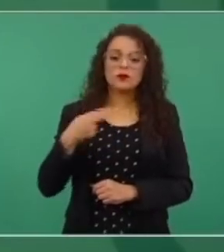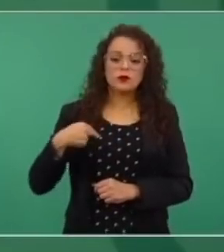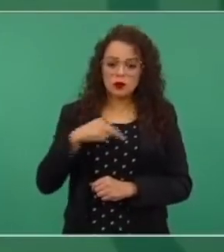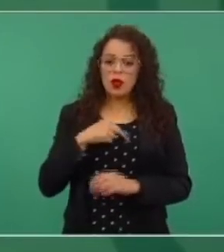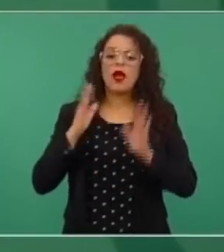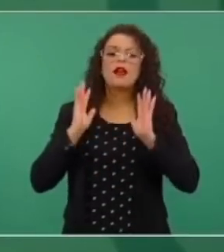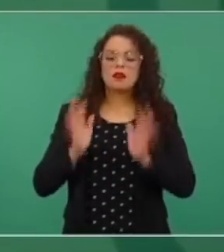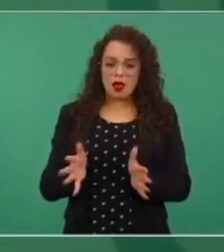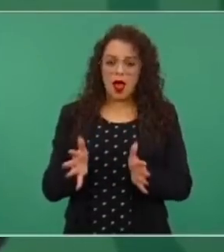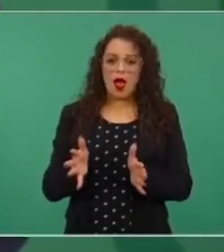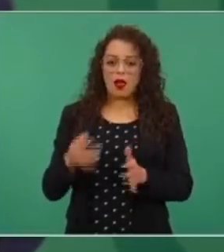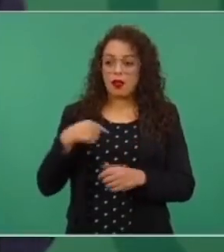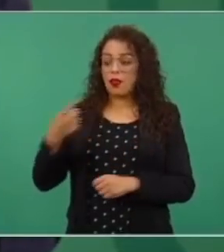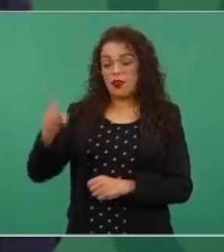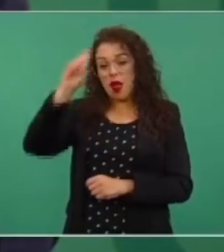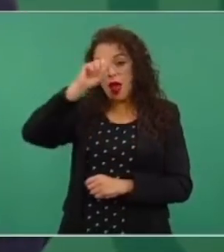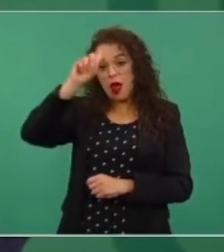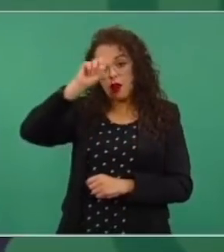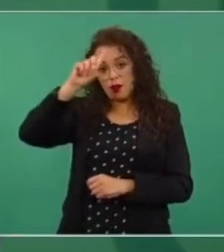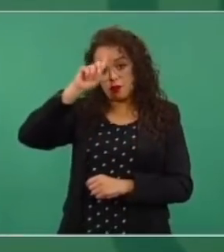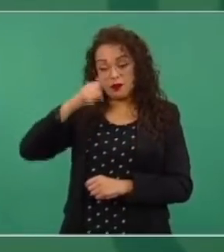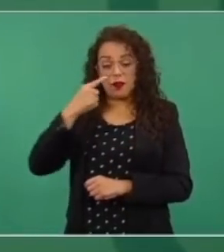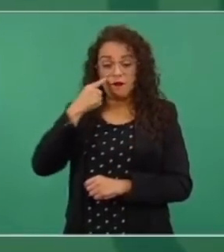Les estamos recomendando, primero,